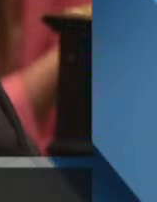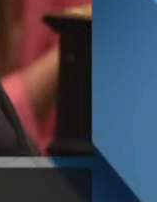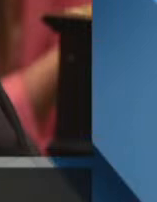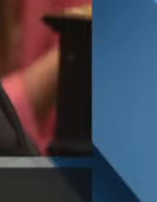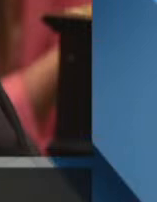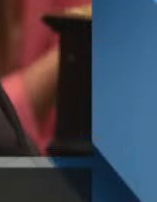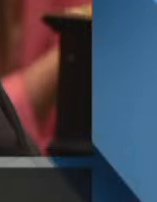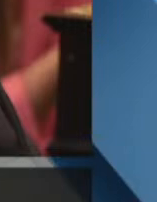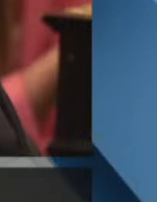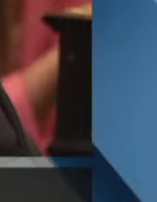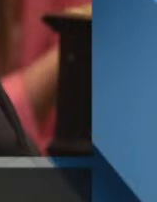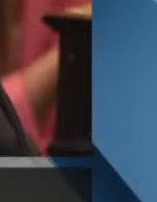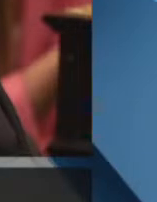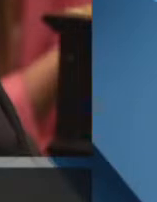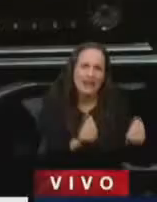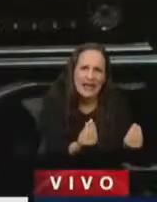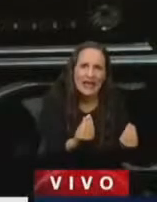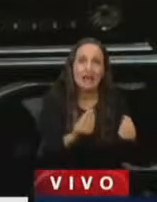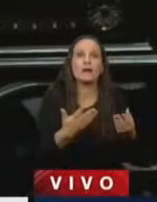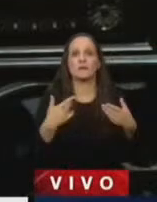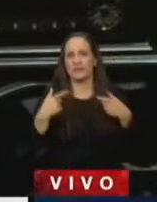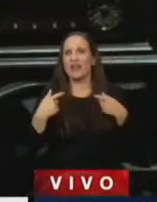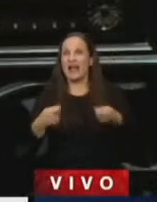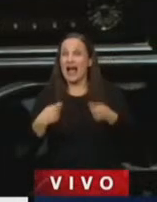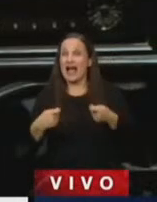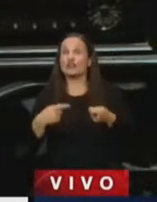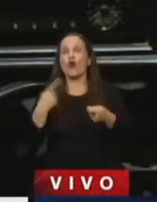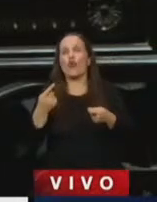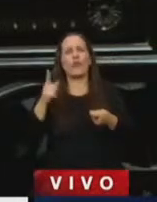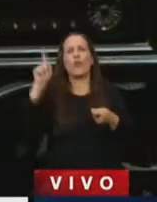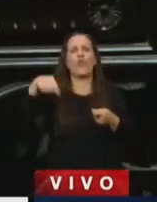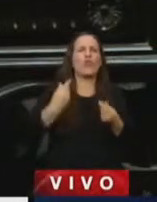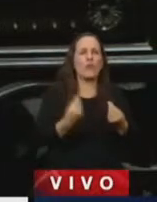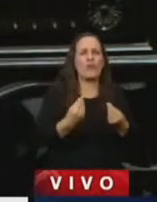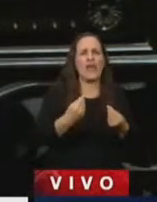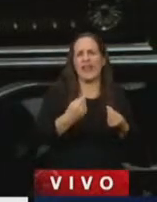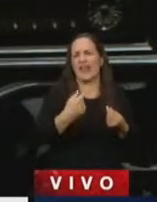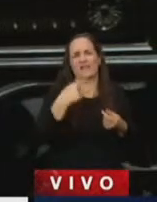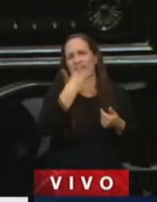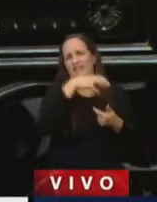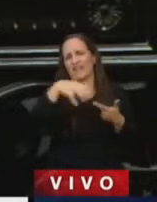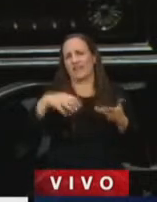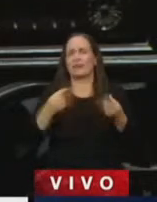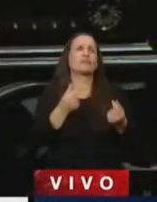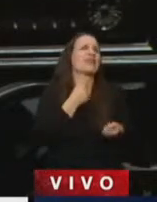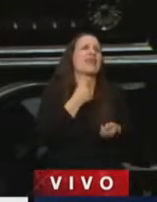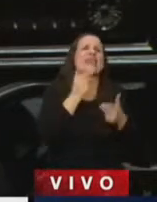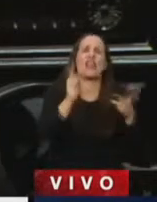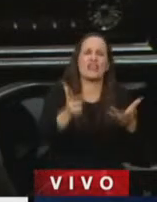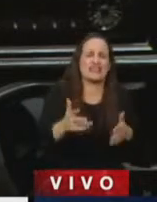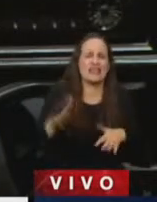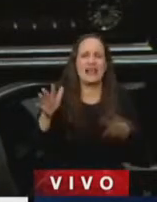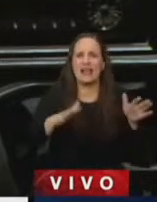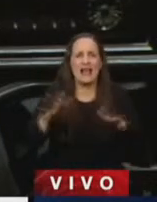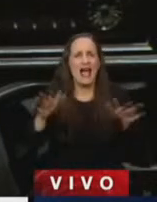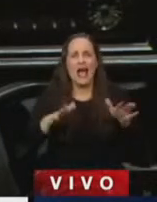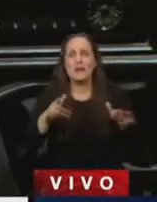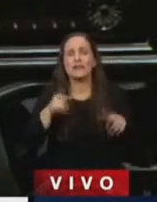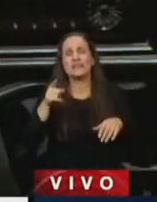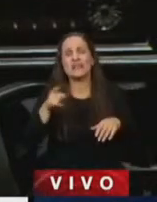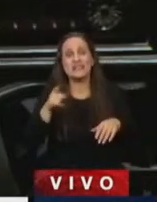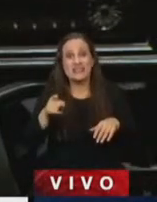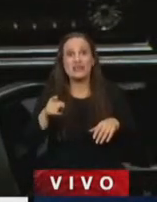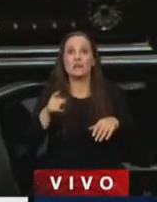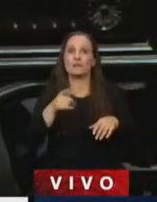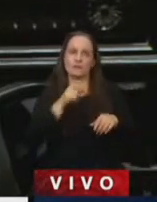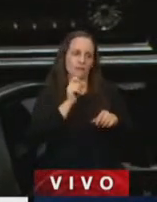vive de la región, ¿eh? ¿En serio? ¿En serio no se corrió un poquitito Uruguay? ¿El ingreso per cápita en